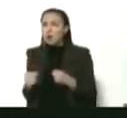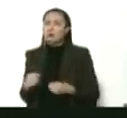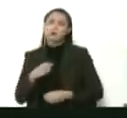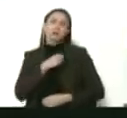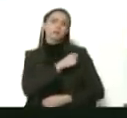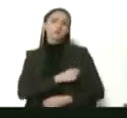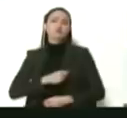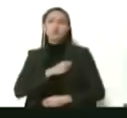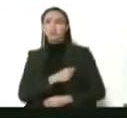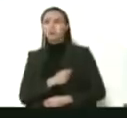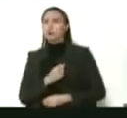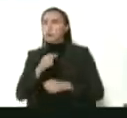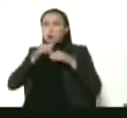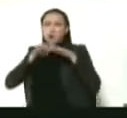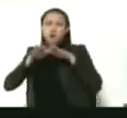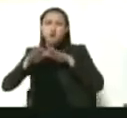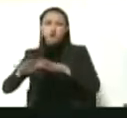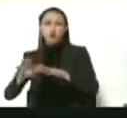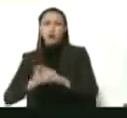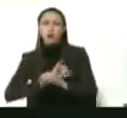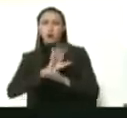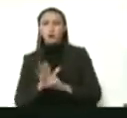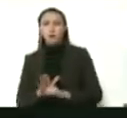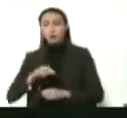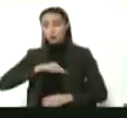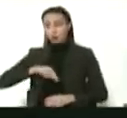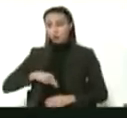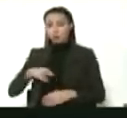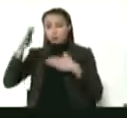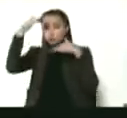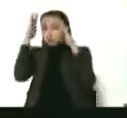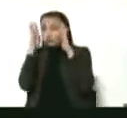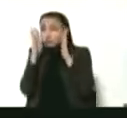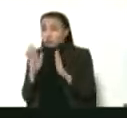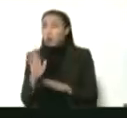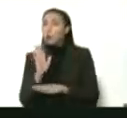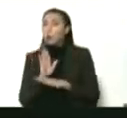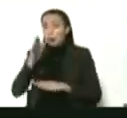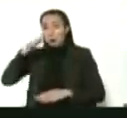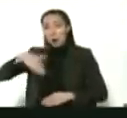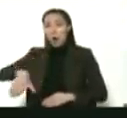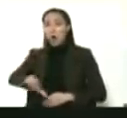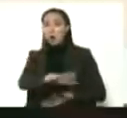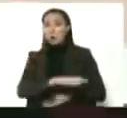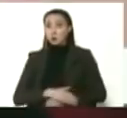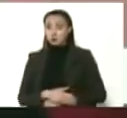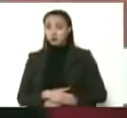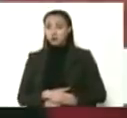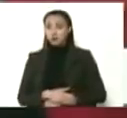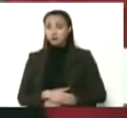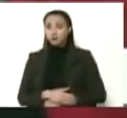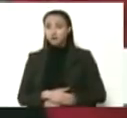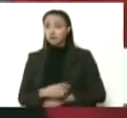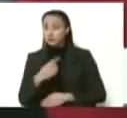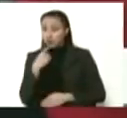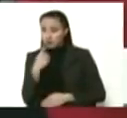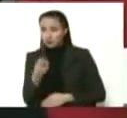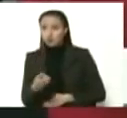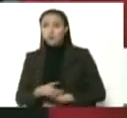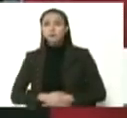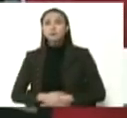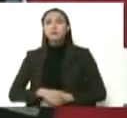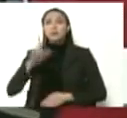lamentablemente. Y nosotros nos concentramos en proteger al pueblo, en hablarle al pueblo,